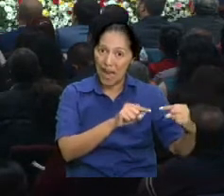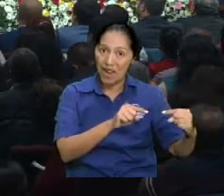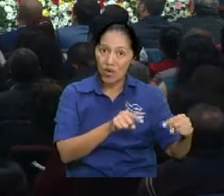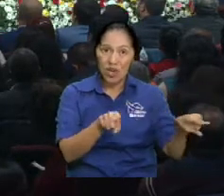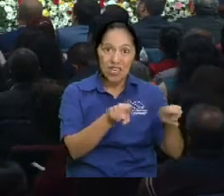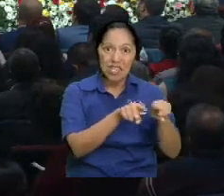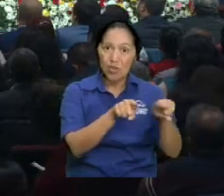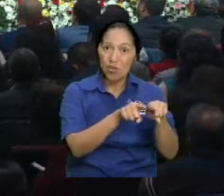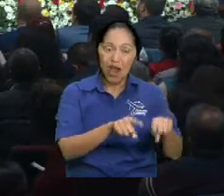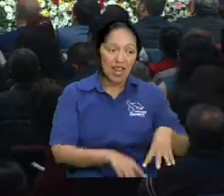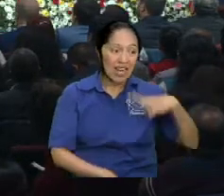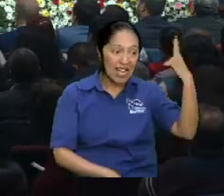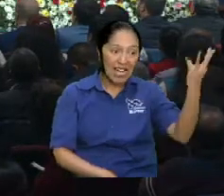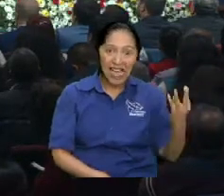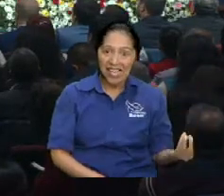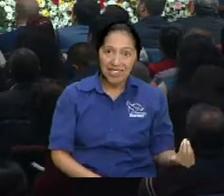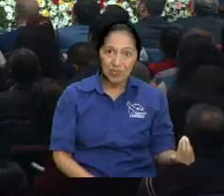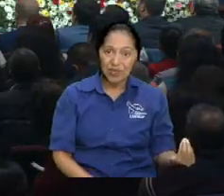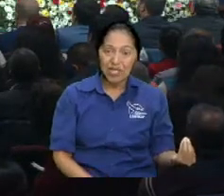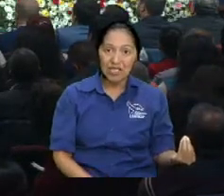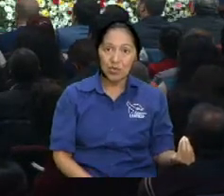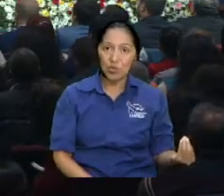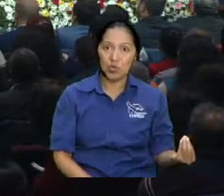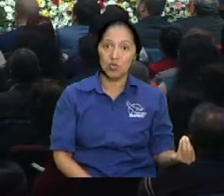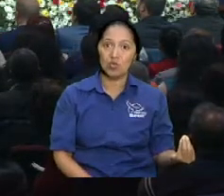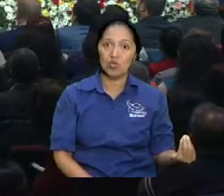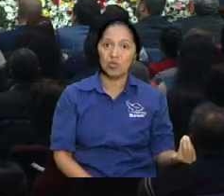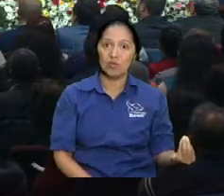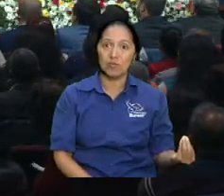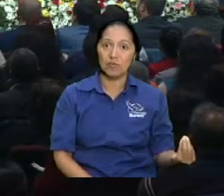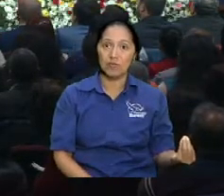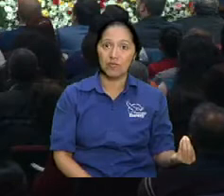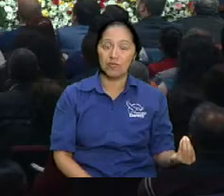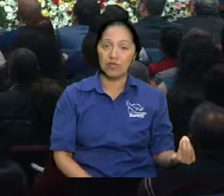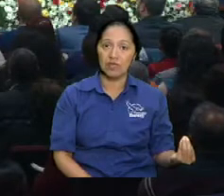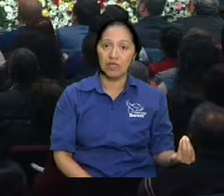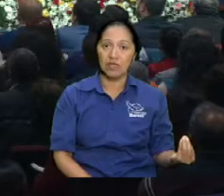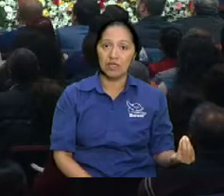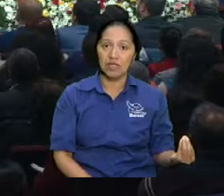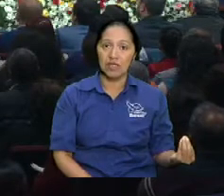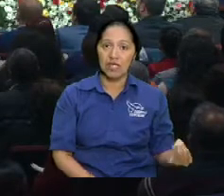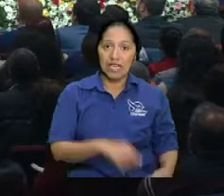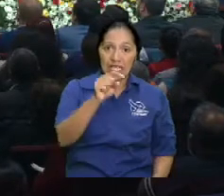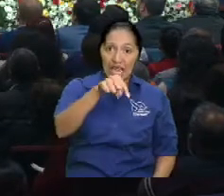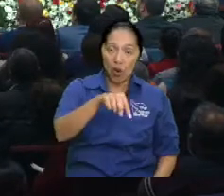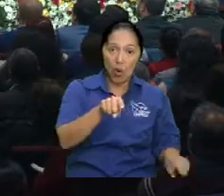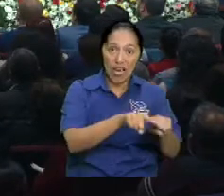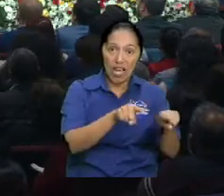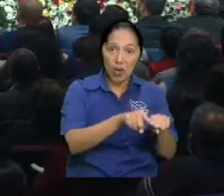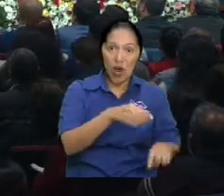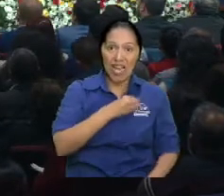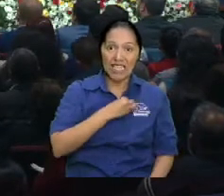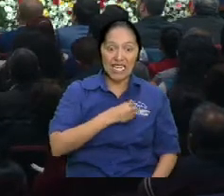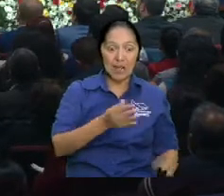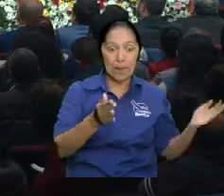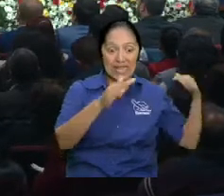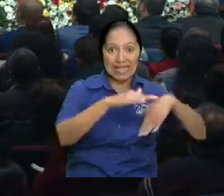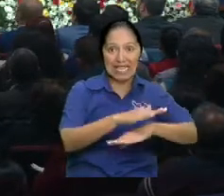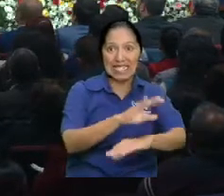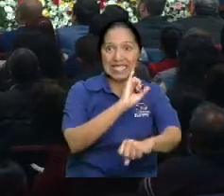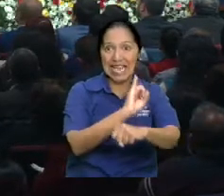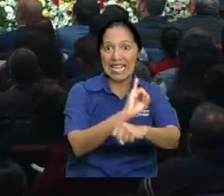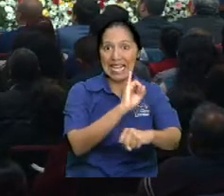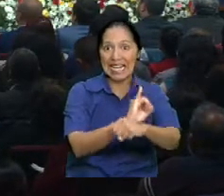meten dentro de, o se tratan de meter dentro de las iglesias y o cuerpo de Cristo para convencer,